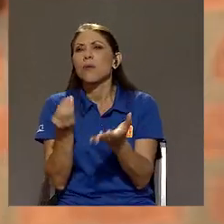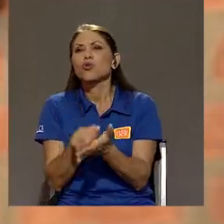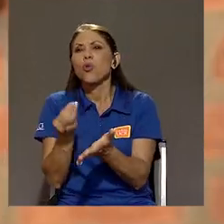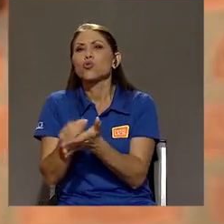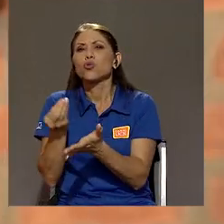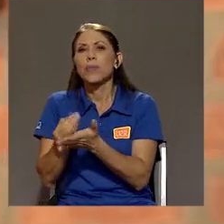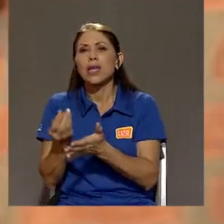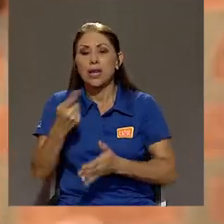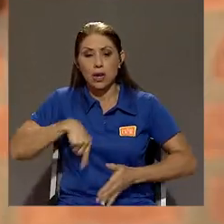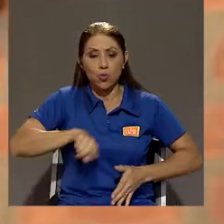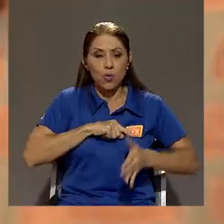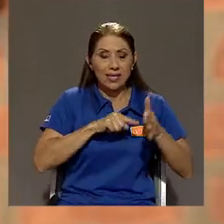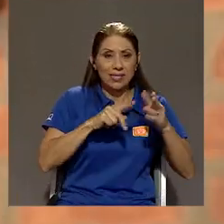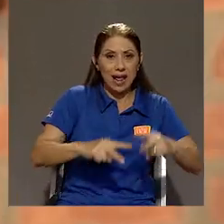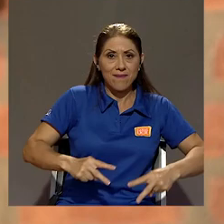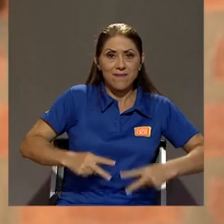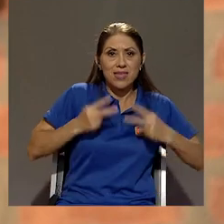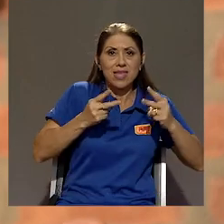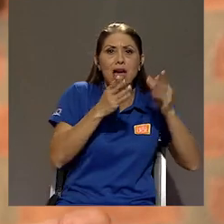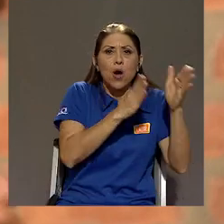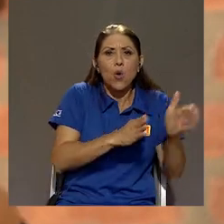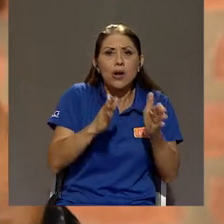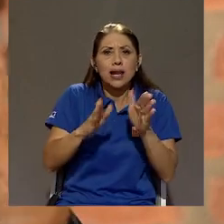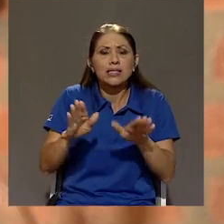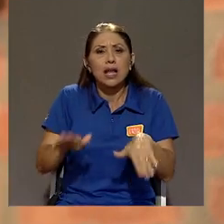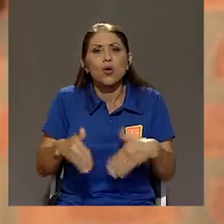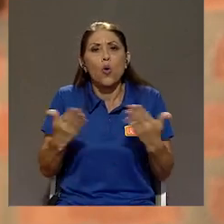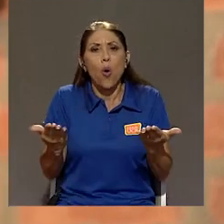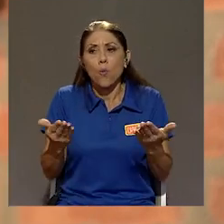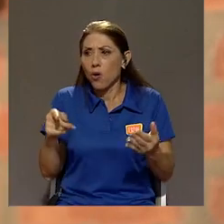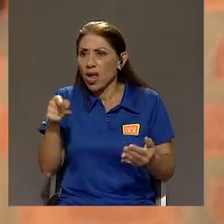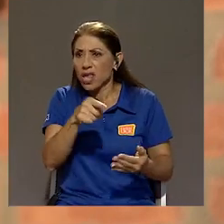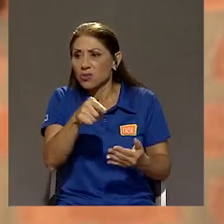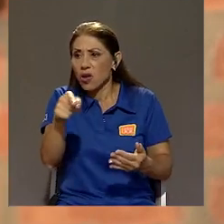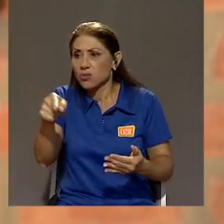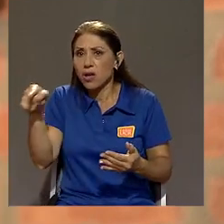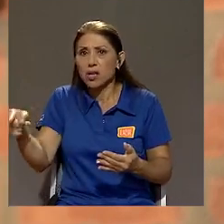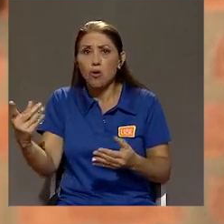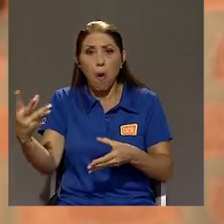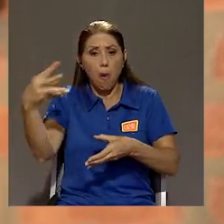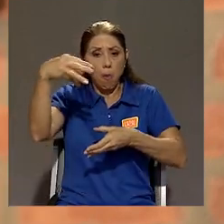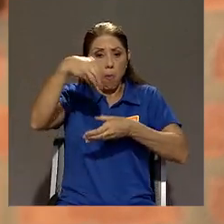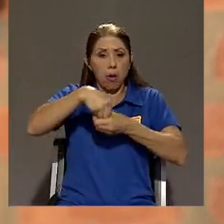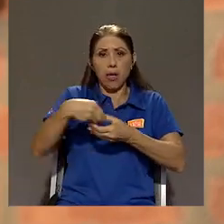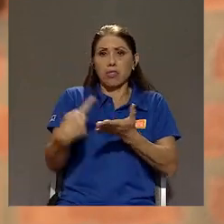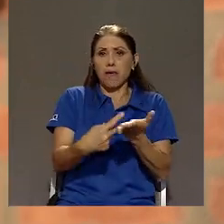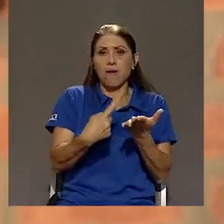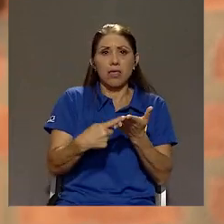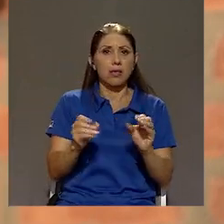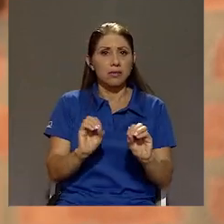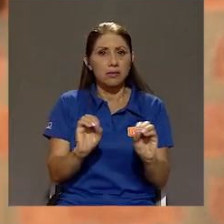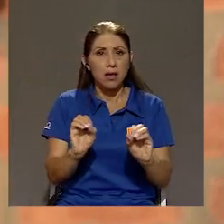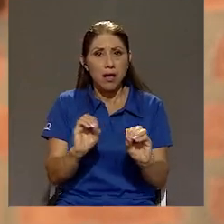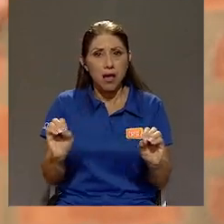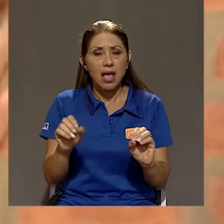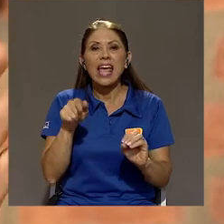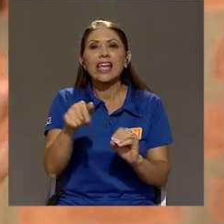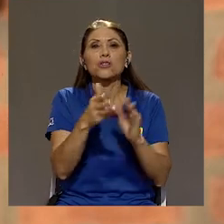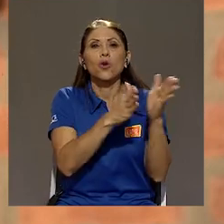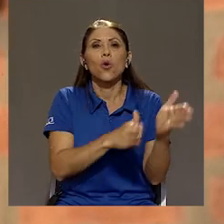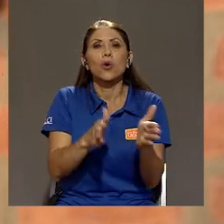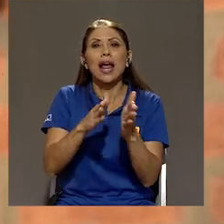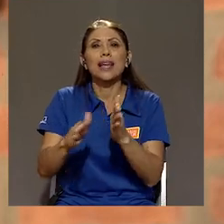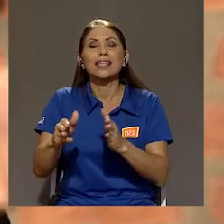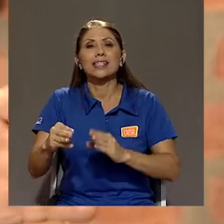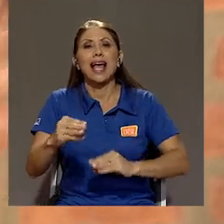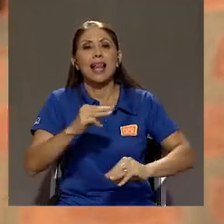organizar nuestra vida? No forman parte de los debates, ¿verdad? Eso lo organiza el mercado. Es el mercado el que